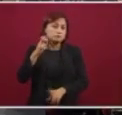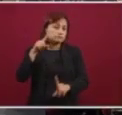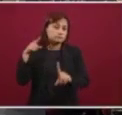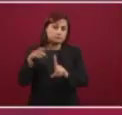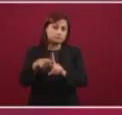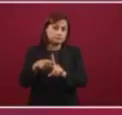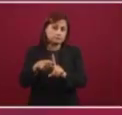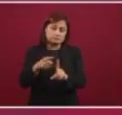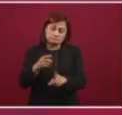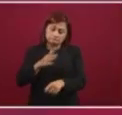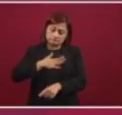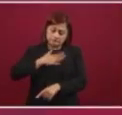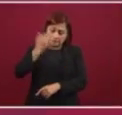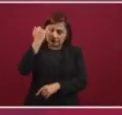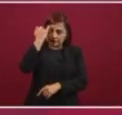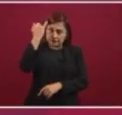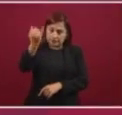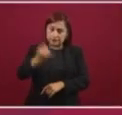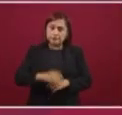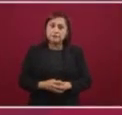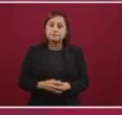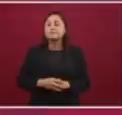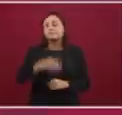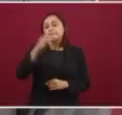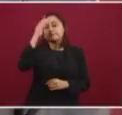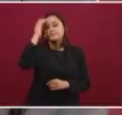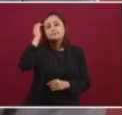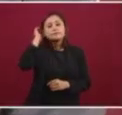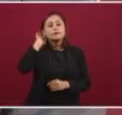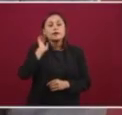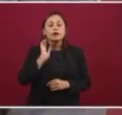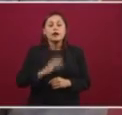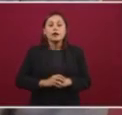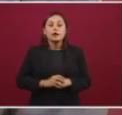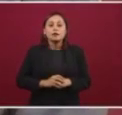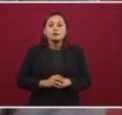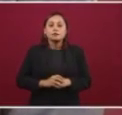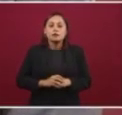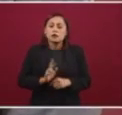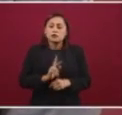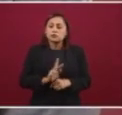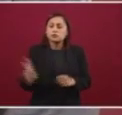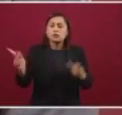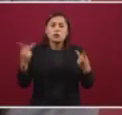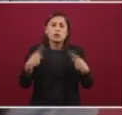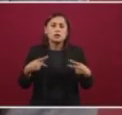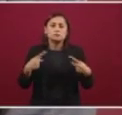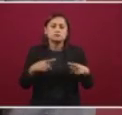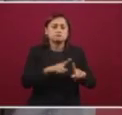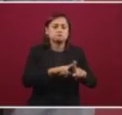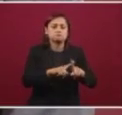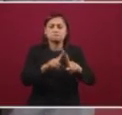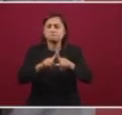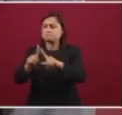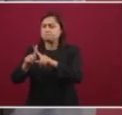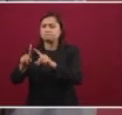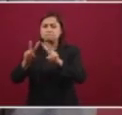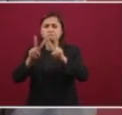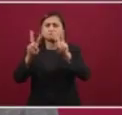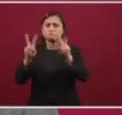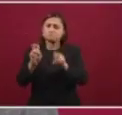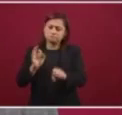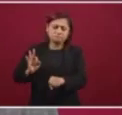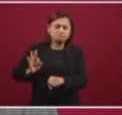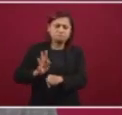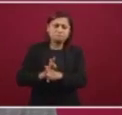Y en todos los casos tenemos que defender a los mexicanos, y cuando se trata de bienes de México también,